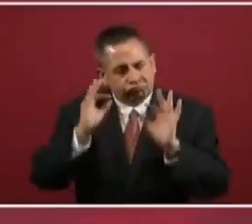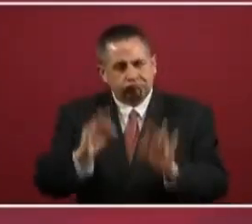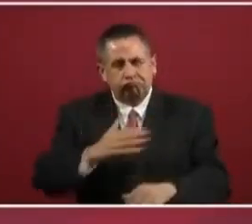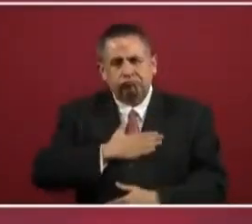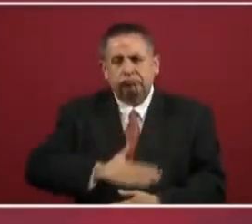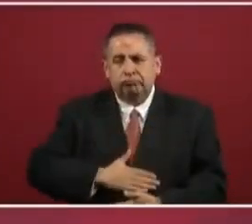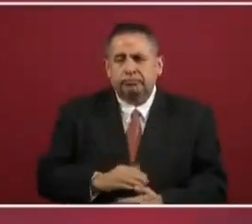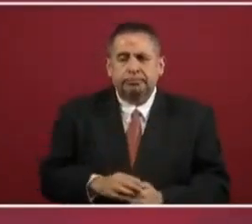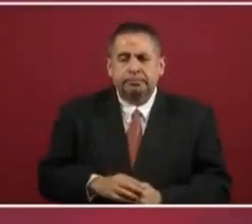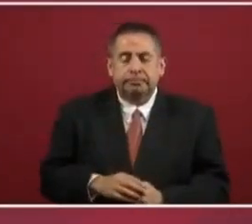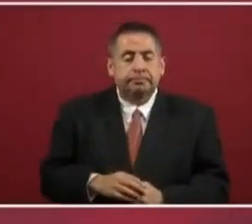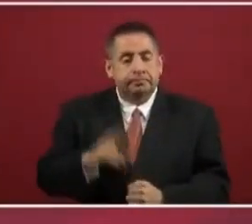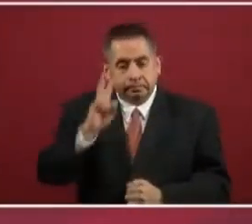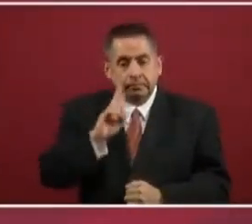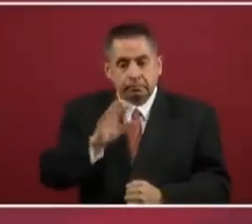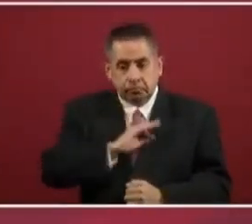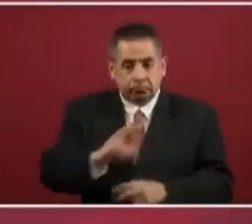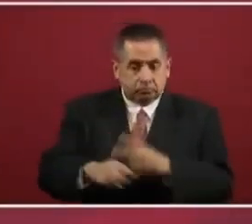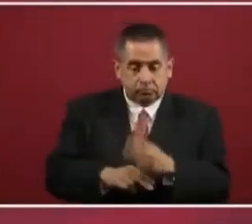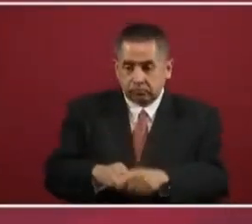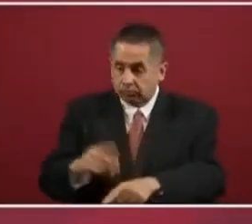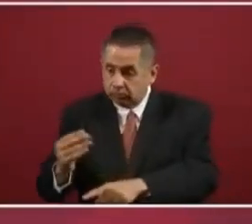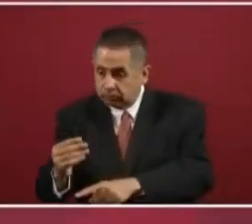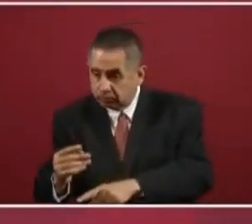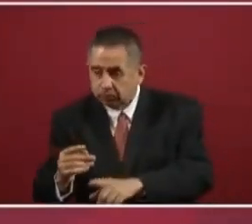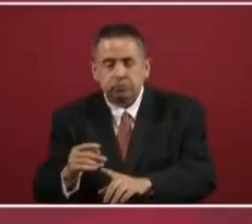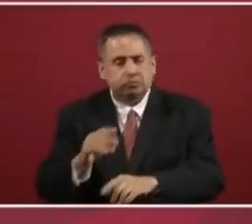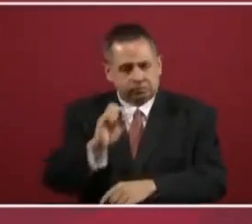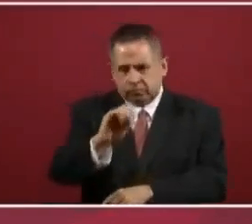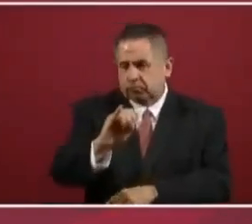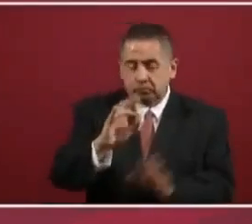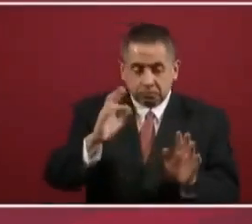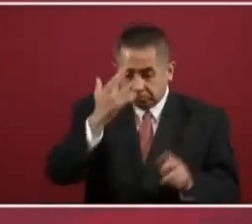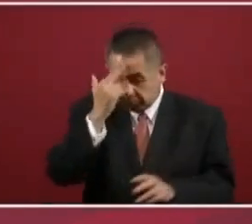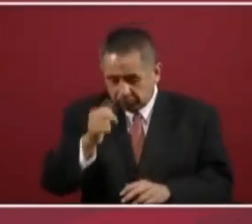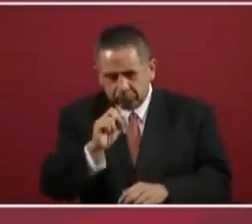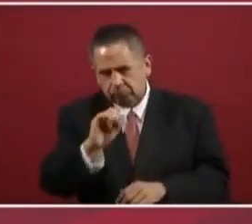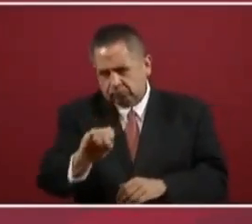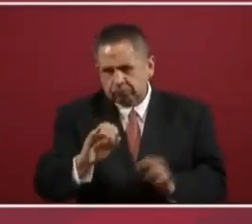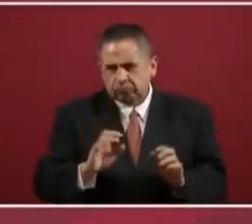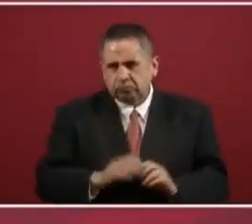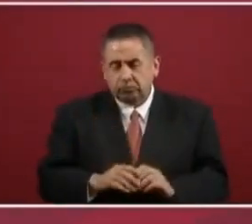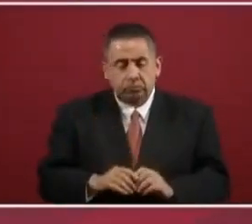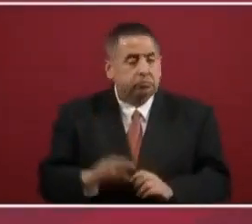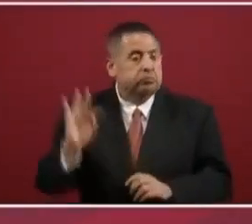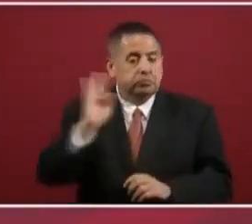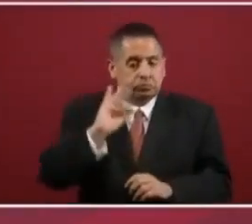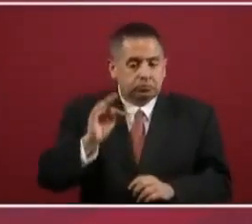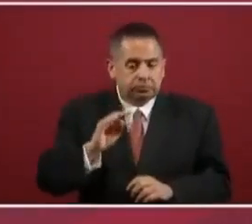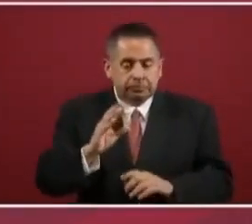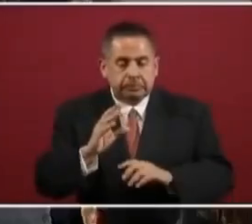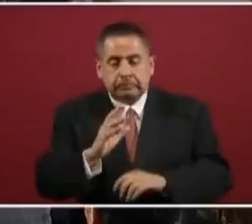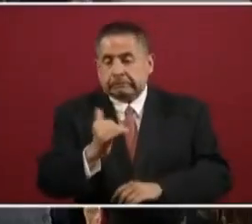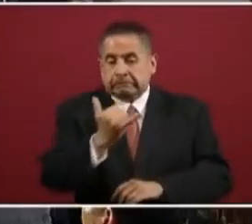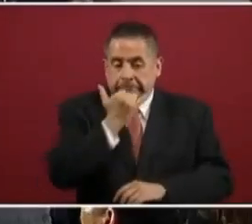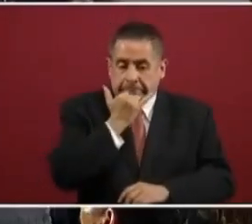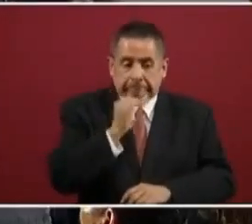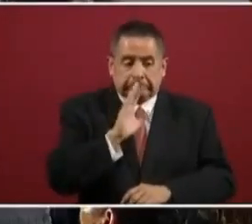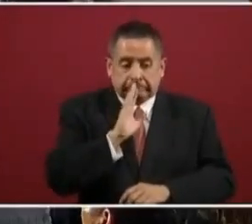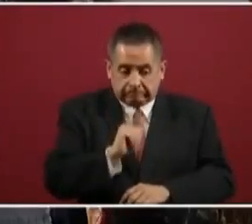presidente en la medida de lo posible cuando se justifique Sí cuando se tenga que reparar